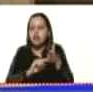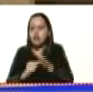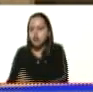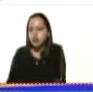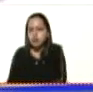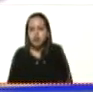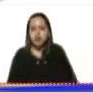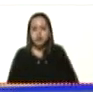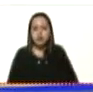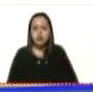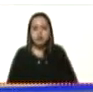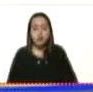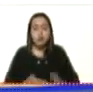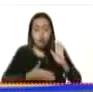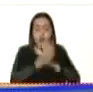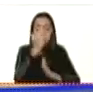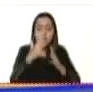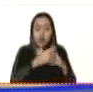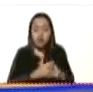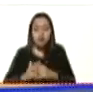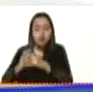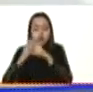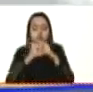en su paso por Filadelfia.